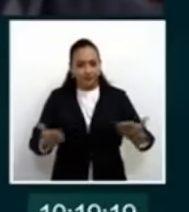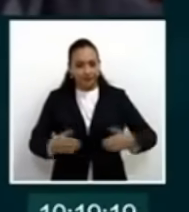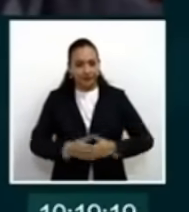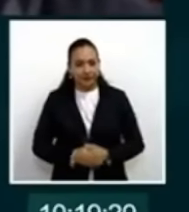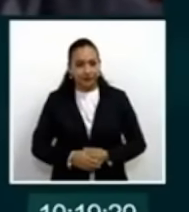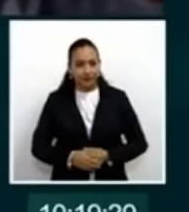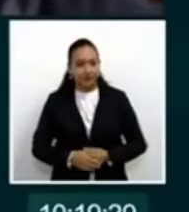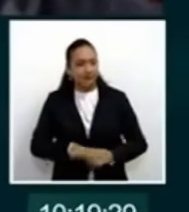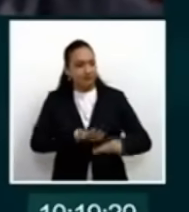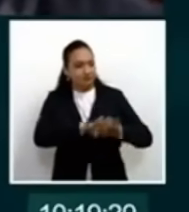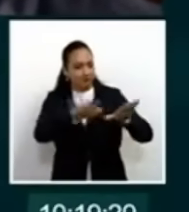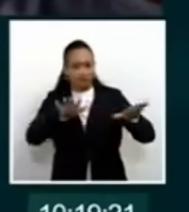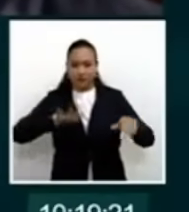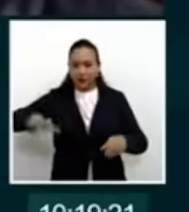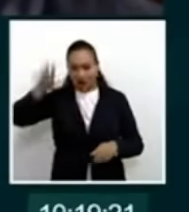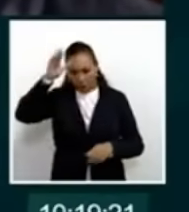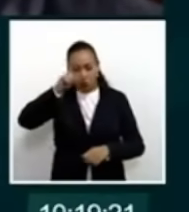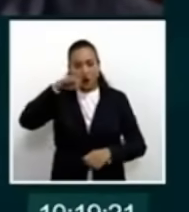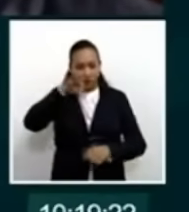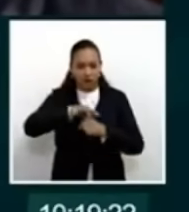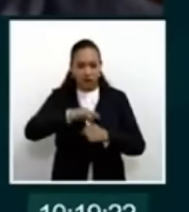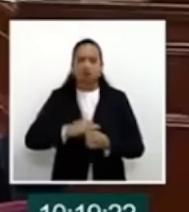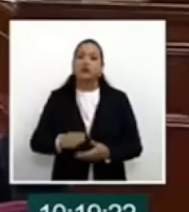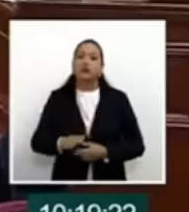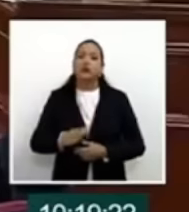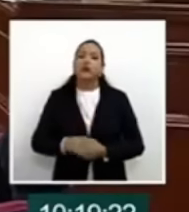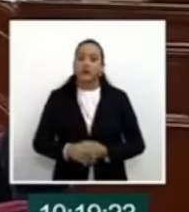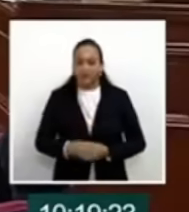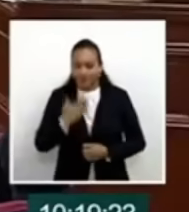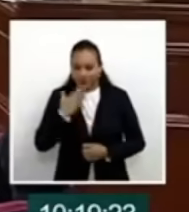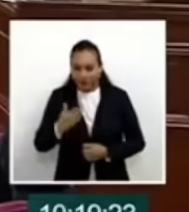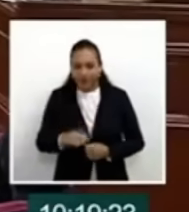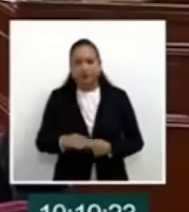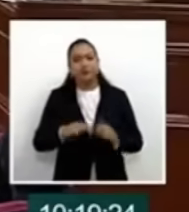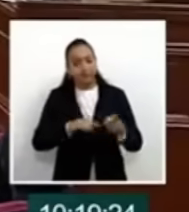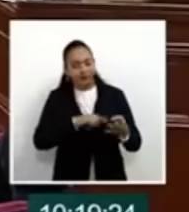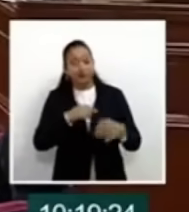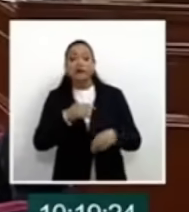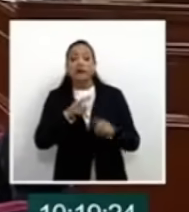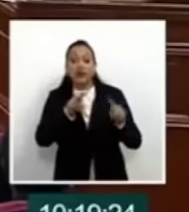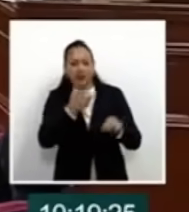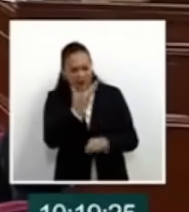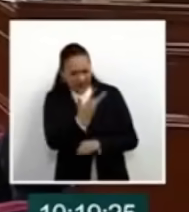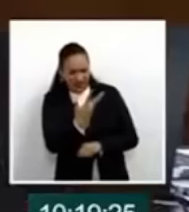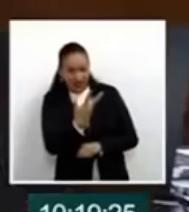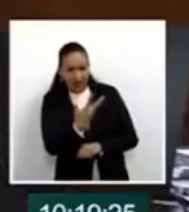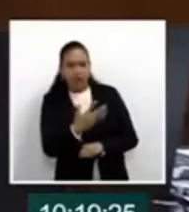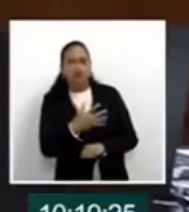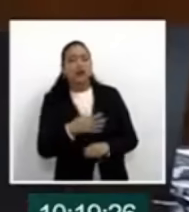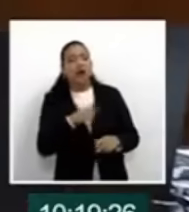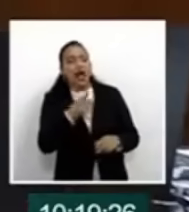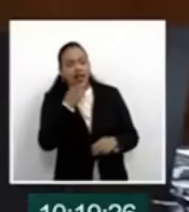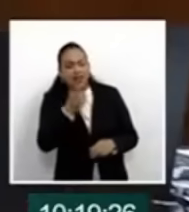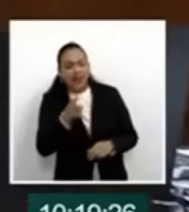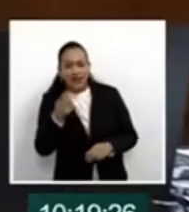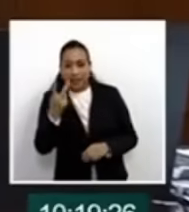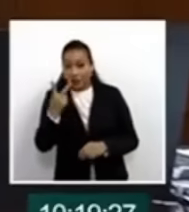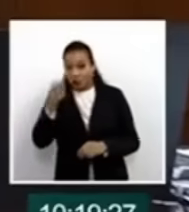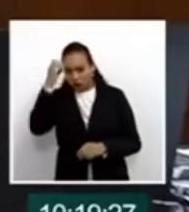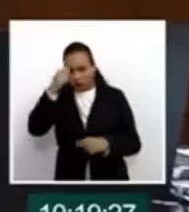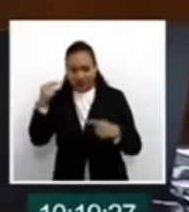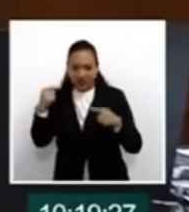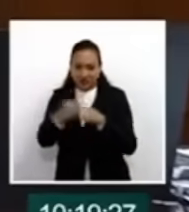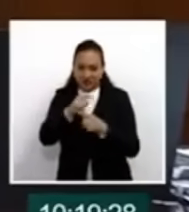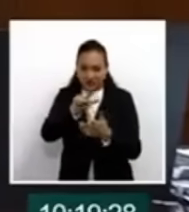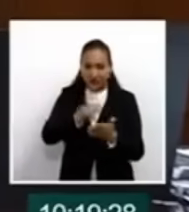reducir tiempos procesales. Tienen que digitalizar trámites para eliminar barreras burocráticas y luego, importante como